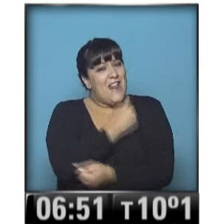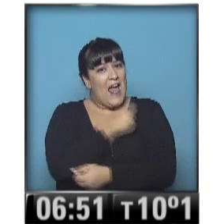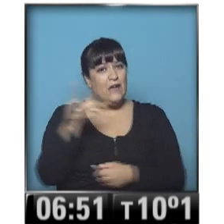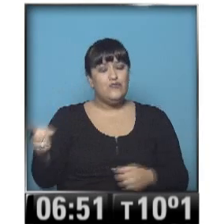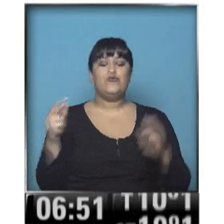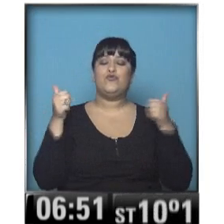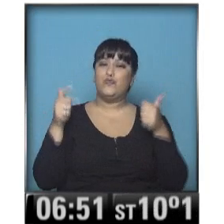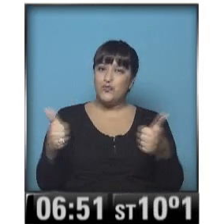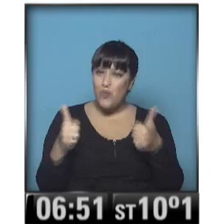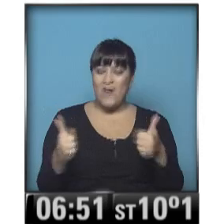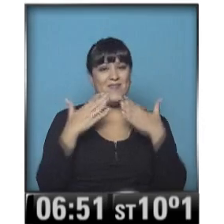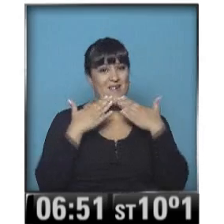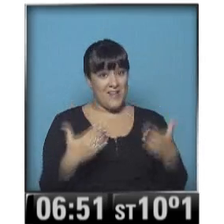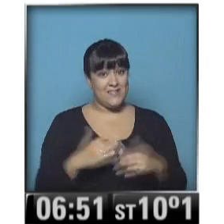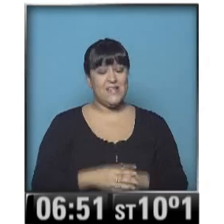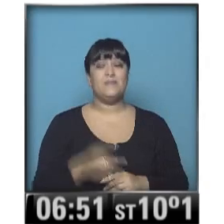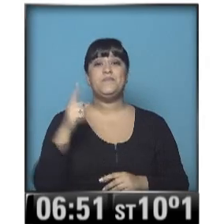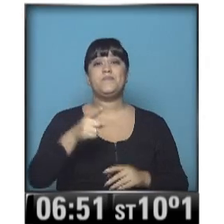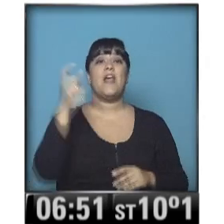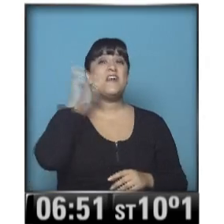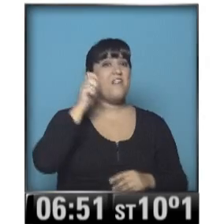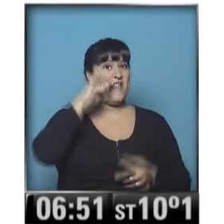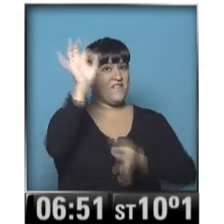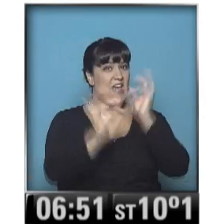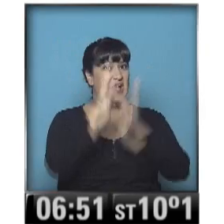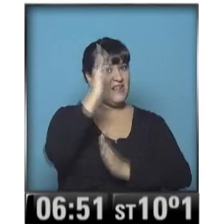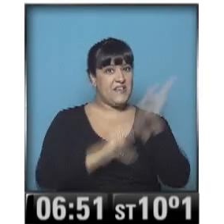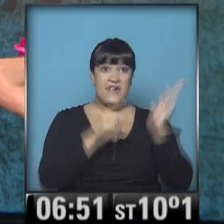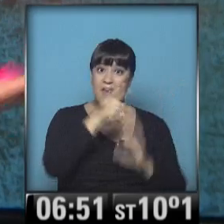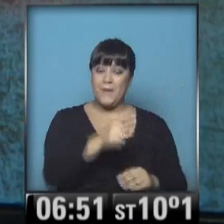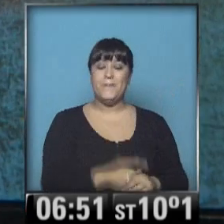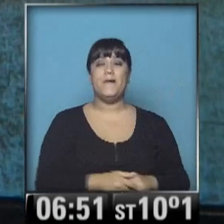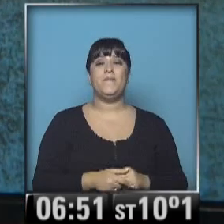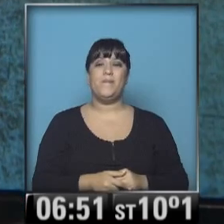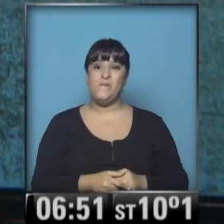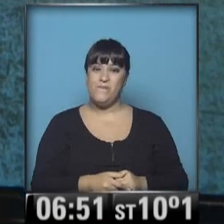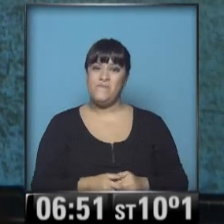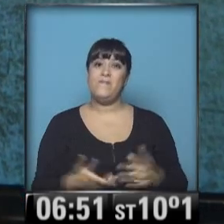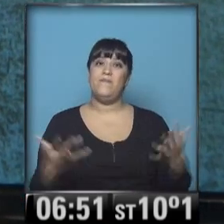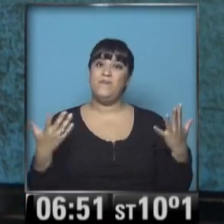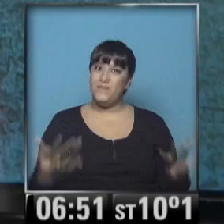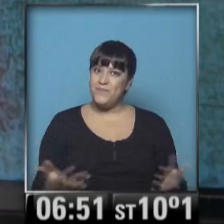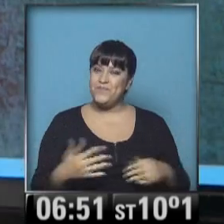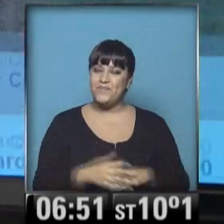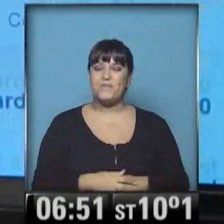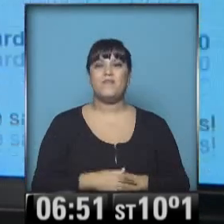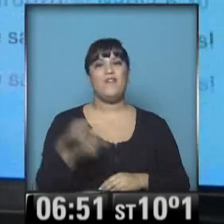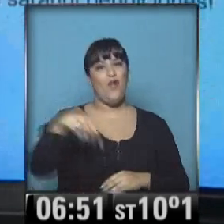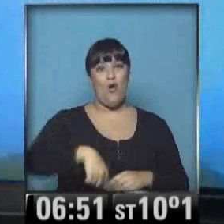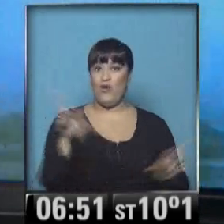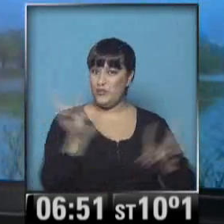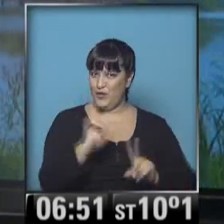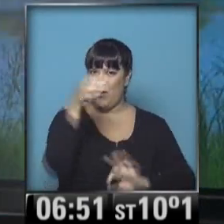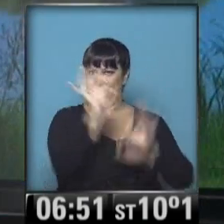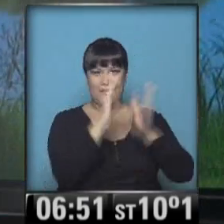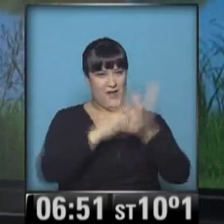Suerte, gracias. ¡Nieve en Comodoro Rivadavia! ¡Bien! ¡Nieve en Comodoro! ¡Ay, amigos! Hoy no, Hoy